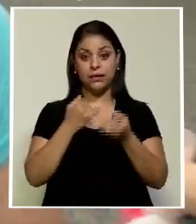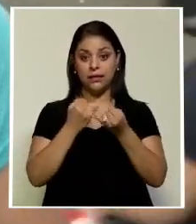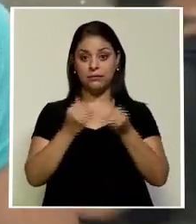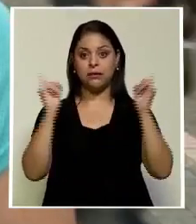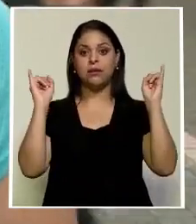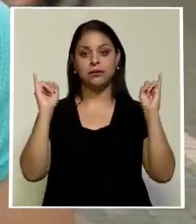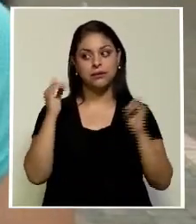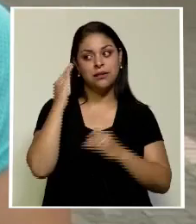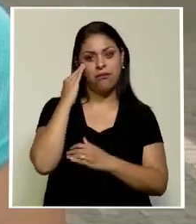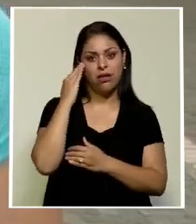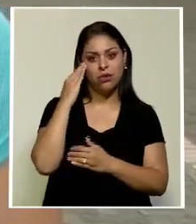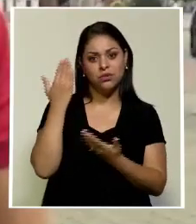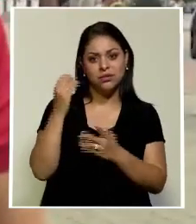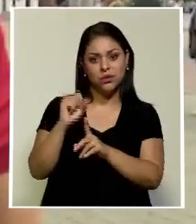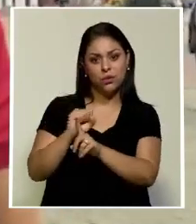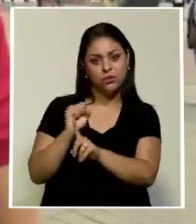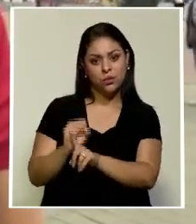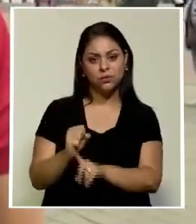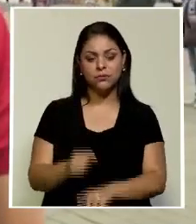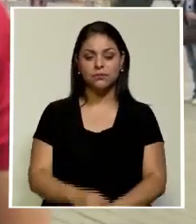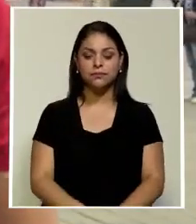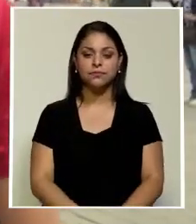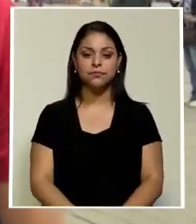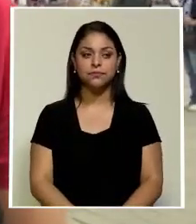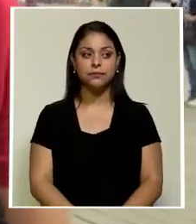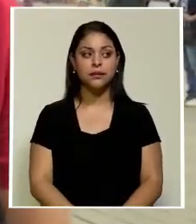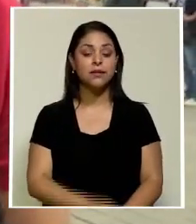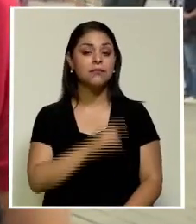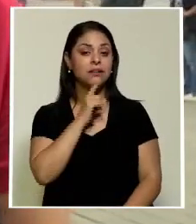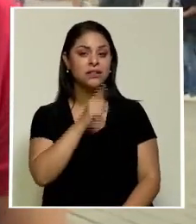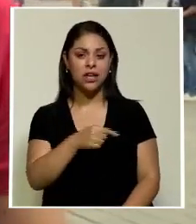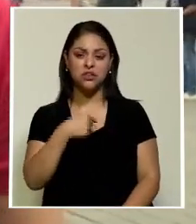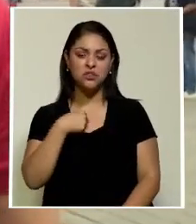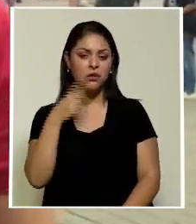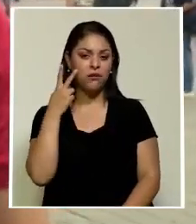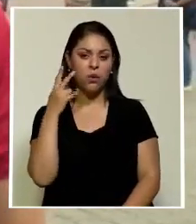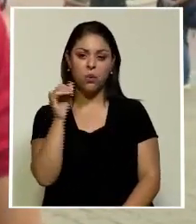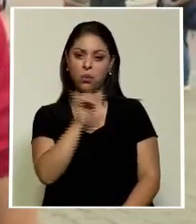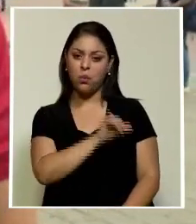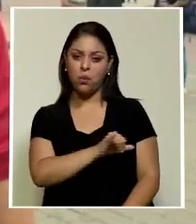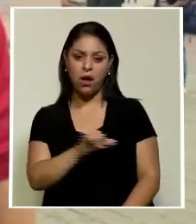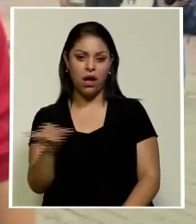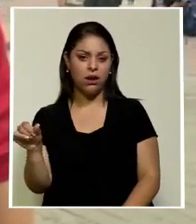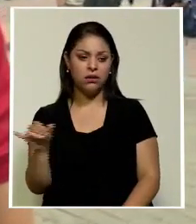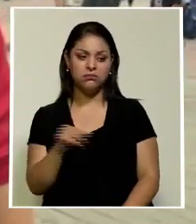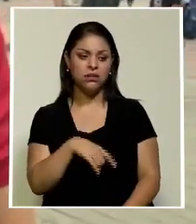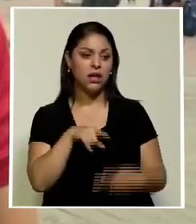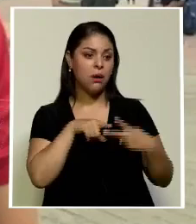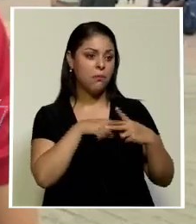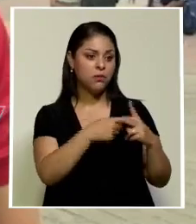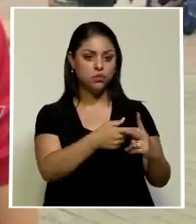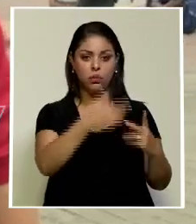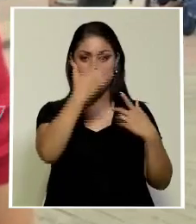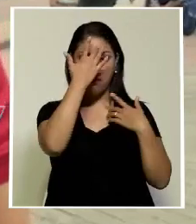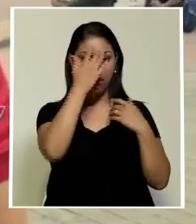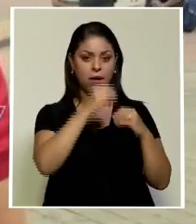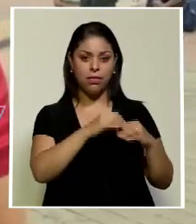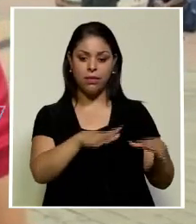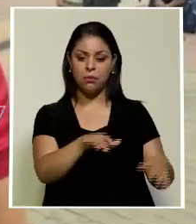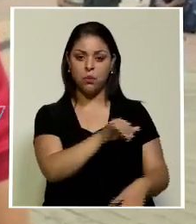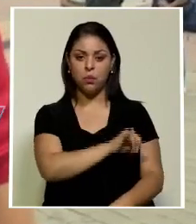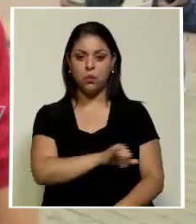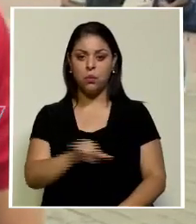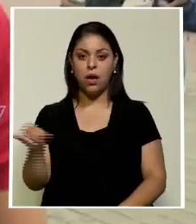la situación anterior. Prácticamente lo veo igual que desde que empezó la pandemia, ¿verdad?